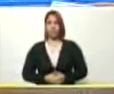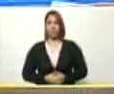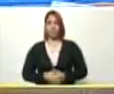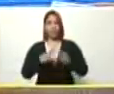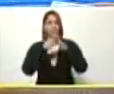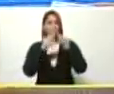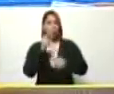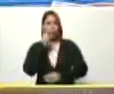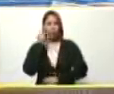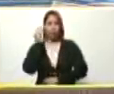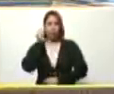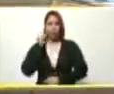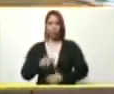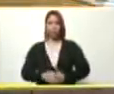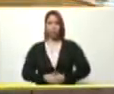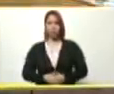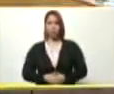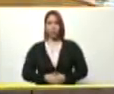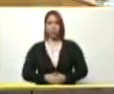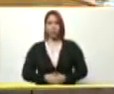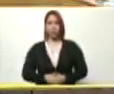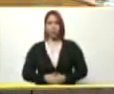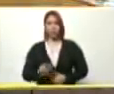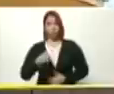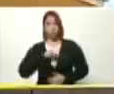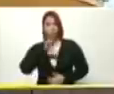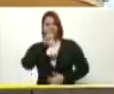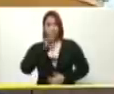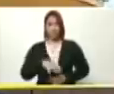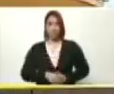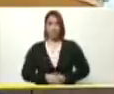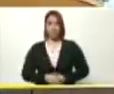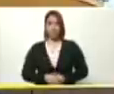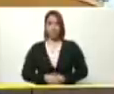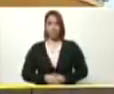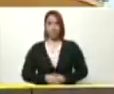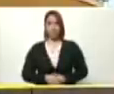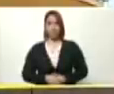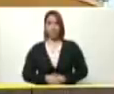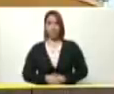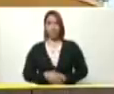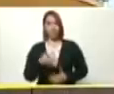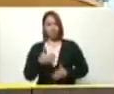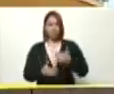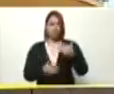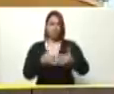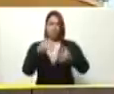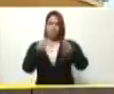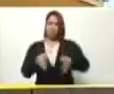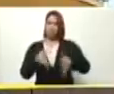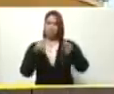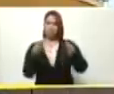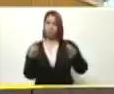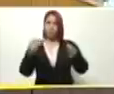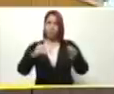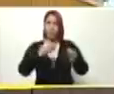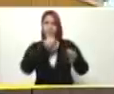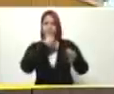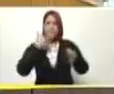las milicianas, a los milicianos de nuestro país. Vamos a avanzar cada vez más y